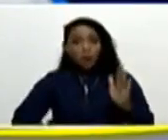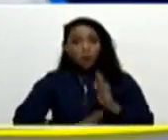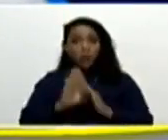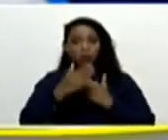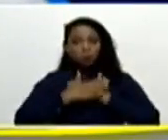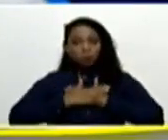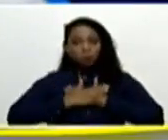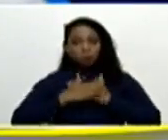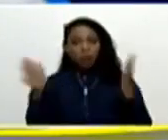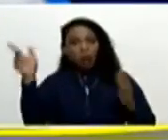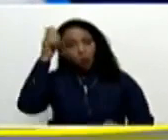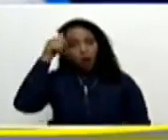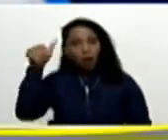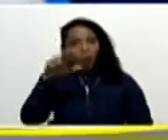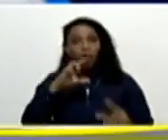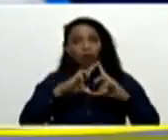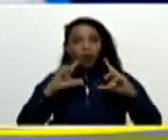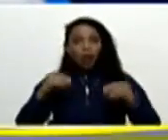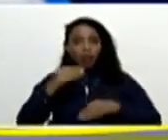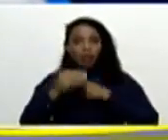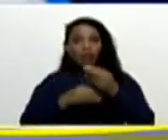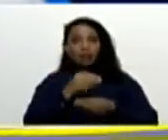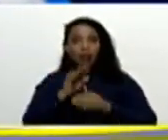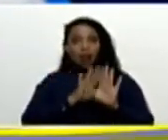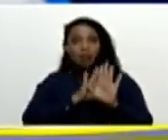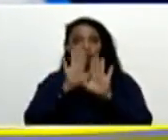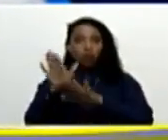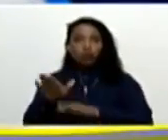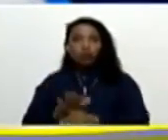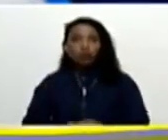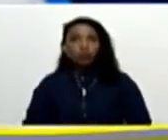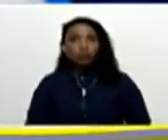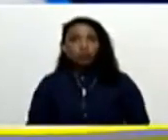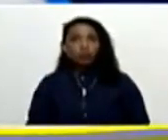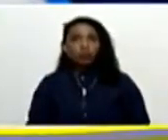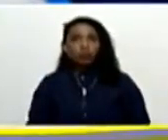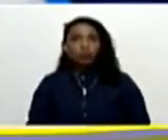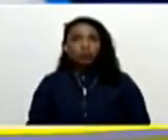pueblos para que pudieran defenderse. Y